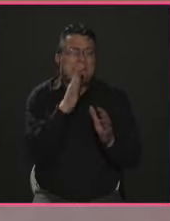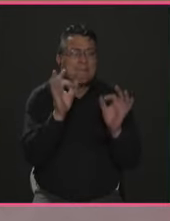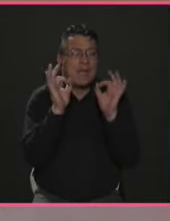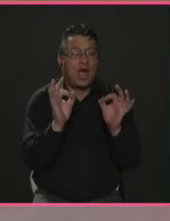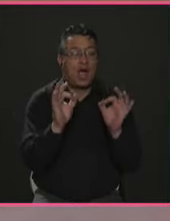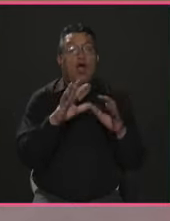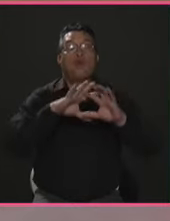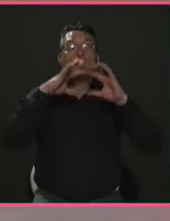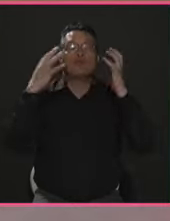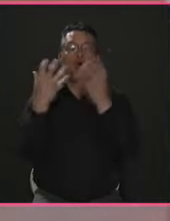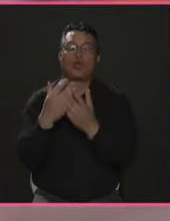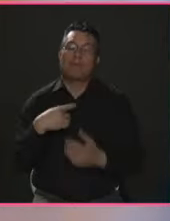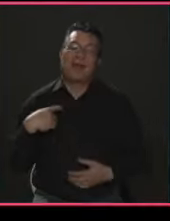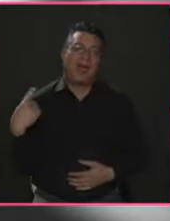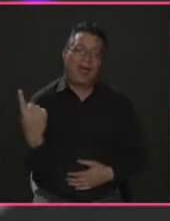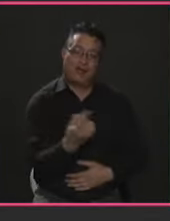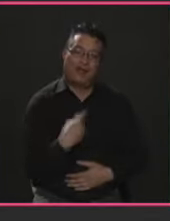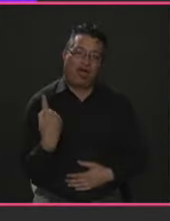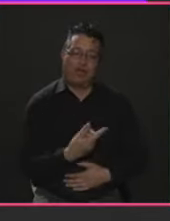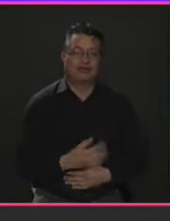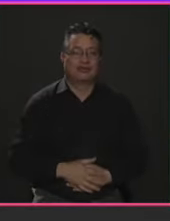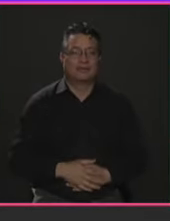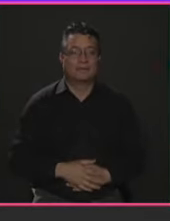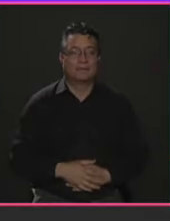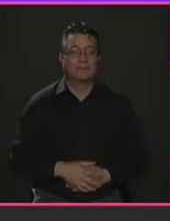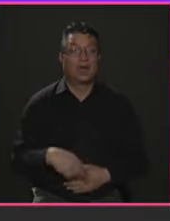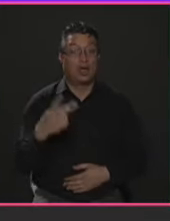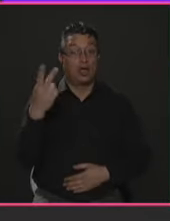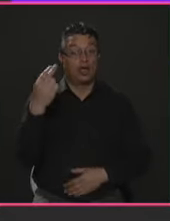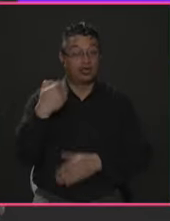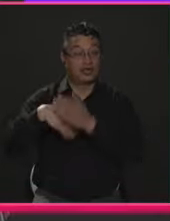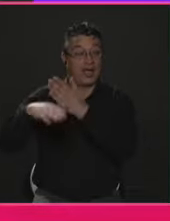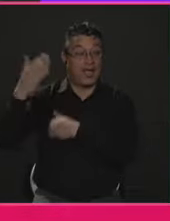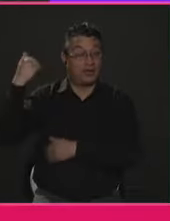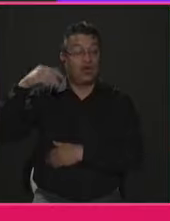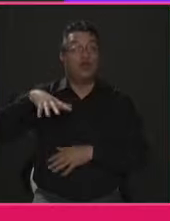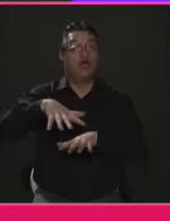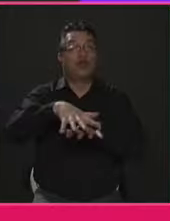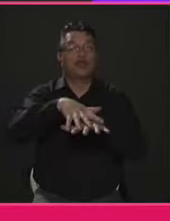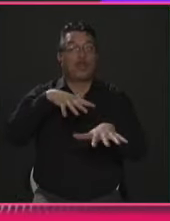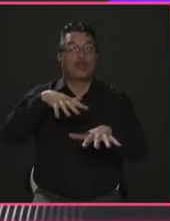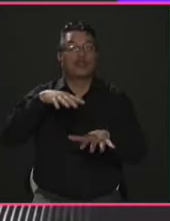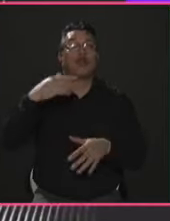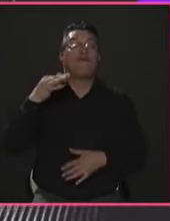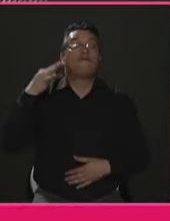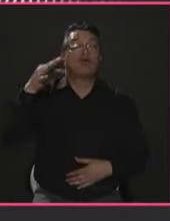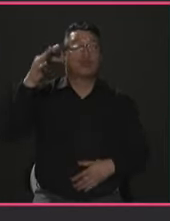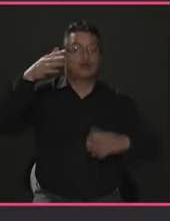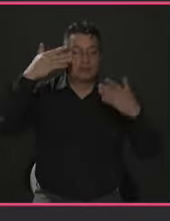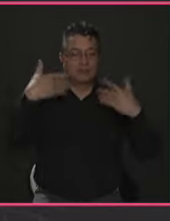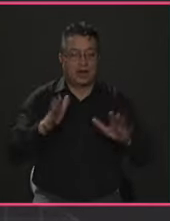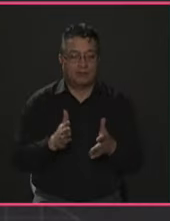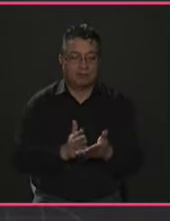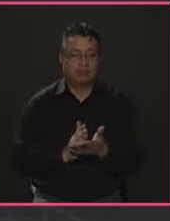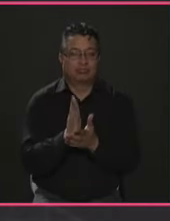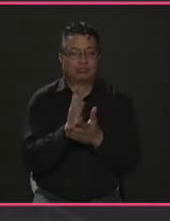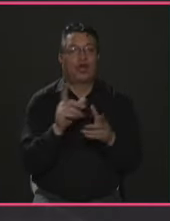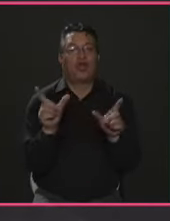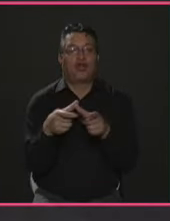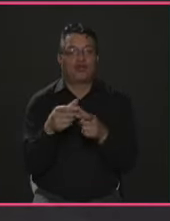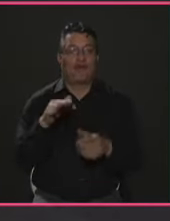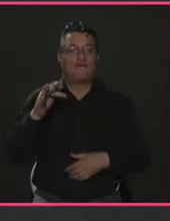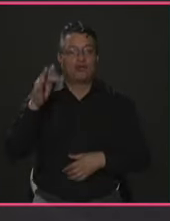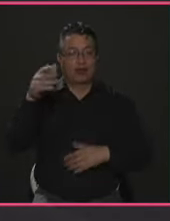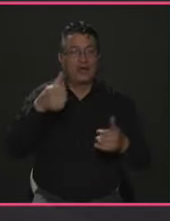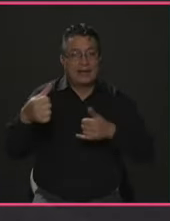sea para todos hace 12 años congreso futuro comenzó una misión llevar a todo el país una conversación